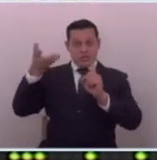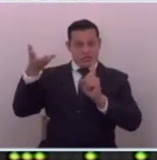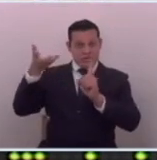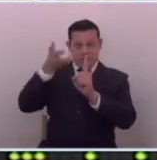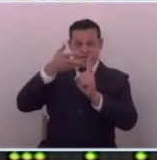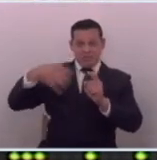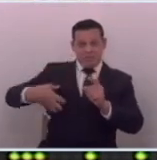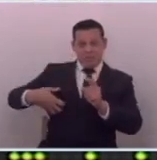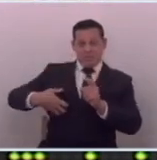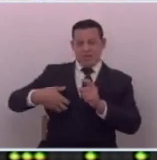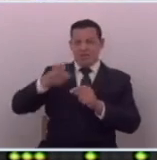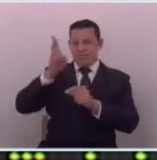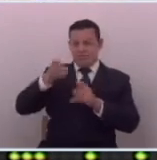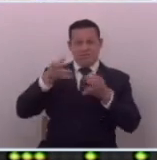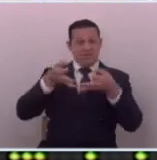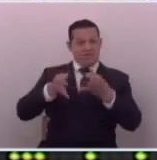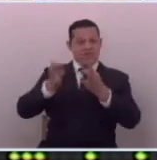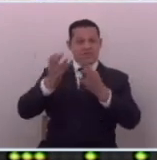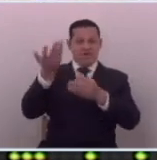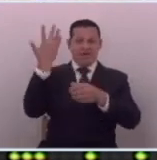mintiendo de la forma en que ellos lo hacían